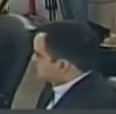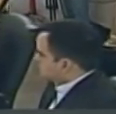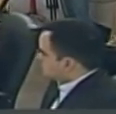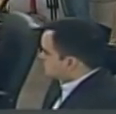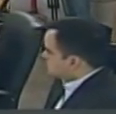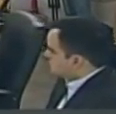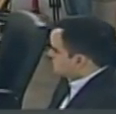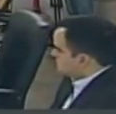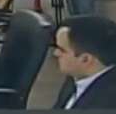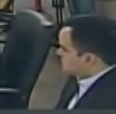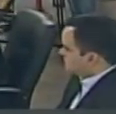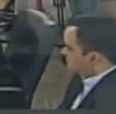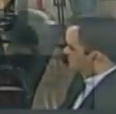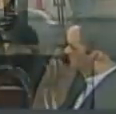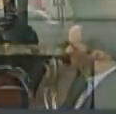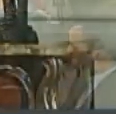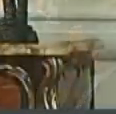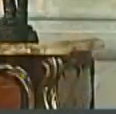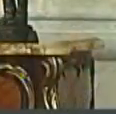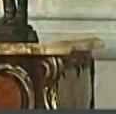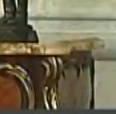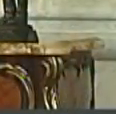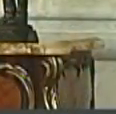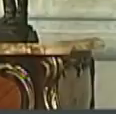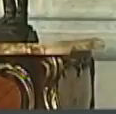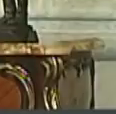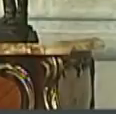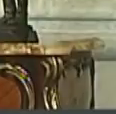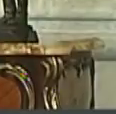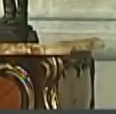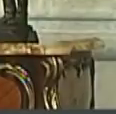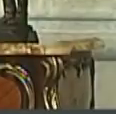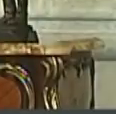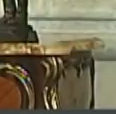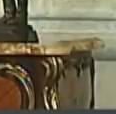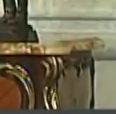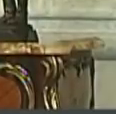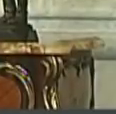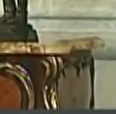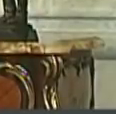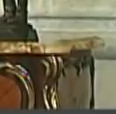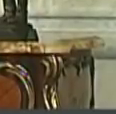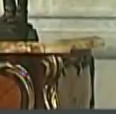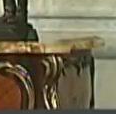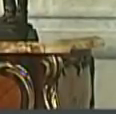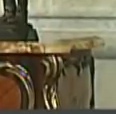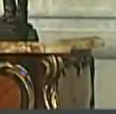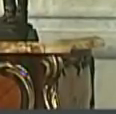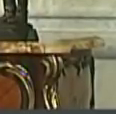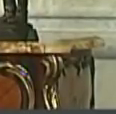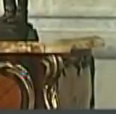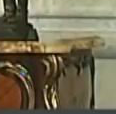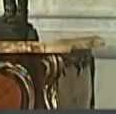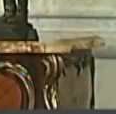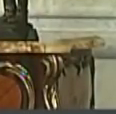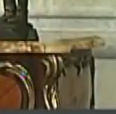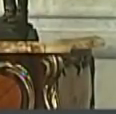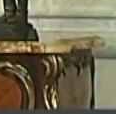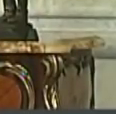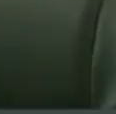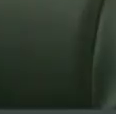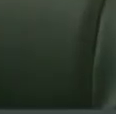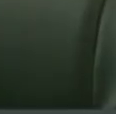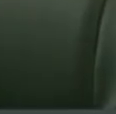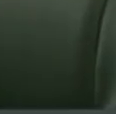felices allí y cuando abrí la puerta era román chamorro gran compañero mi jefe político